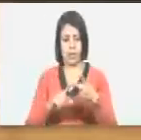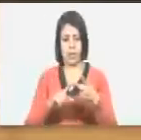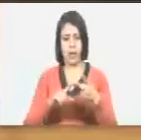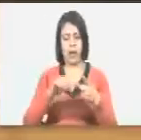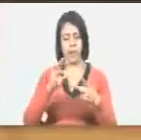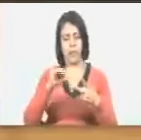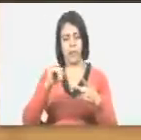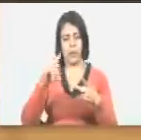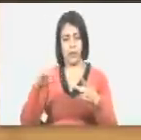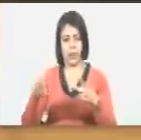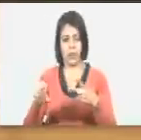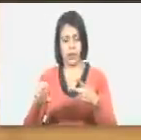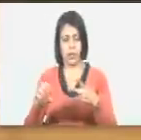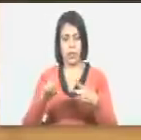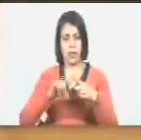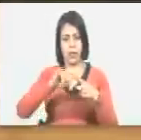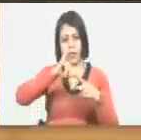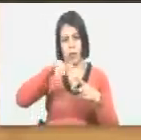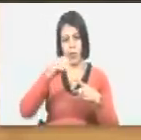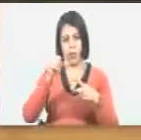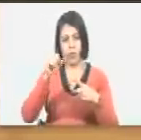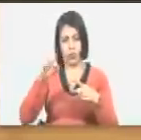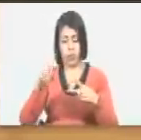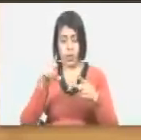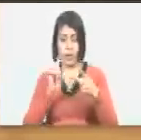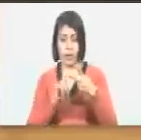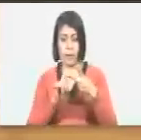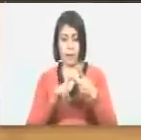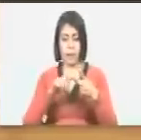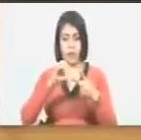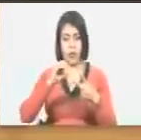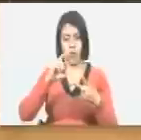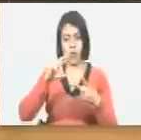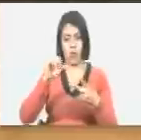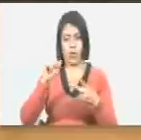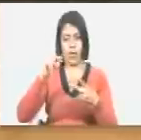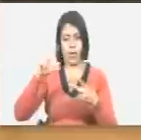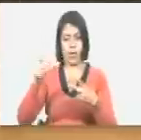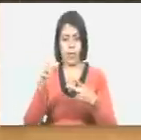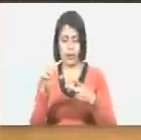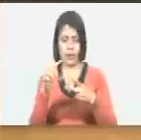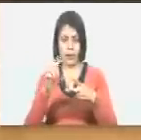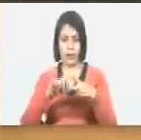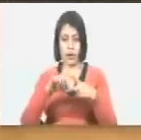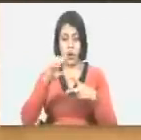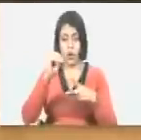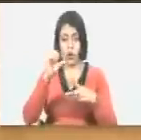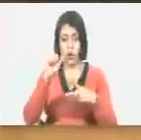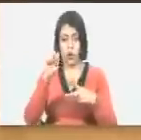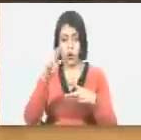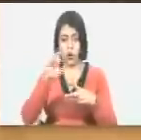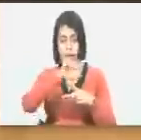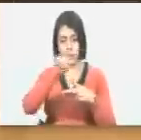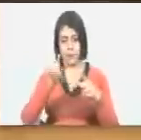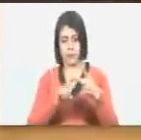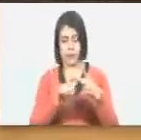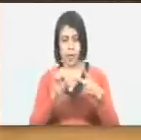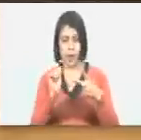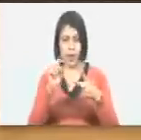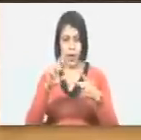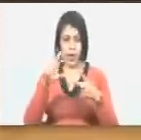Fidel Madroñero, José Gregorio Correa, suplente Orángel Salas, Oscar Rondero, suplente Carlos